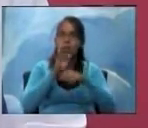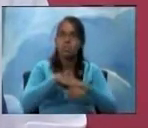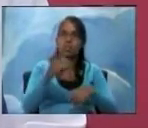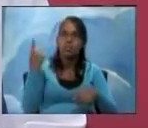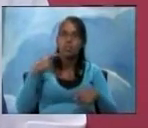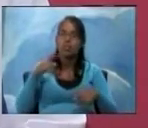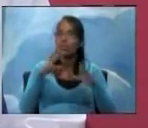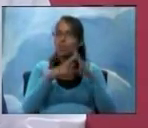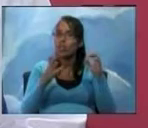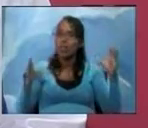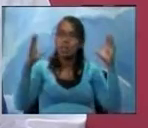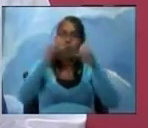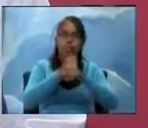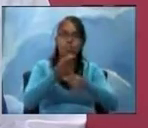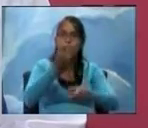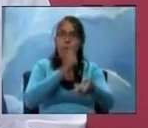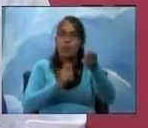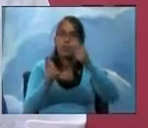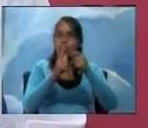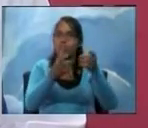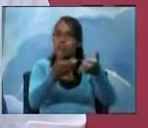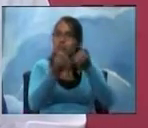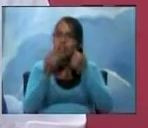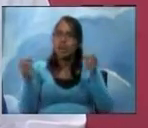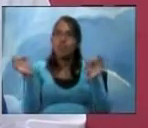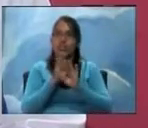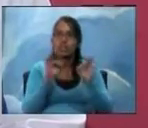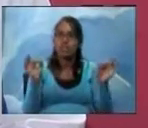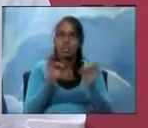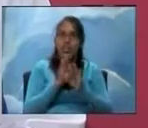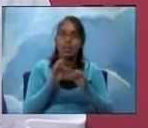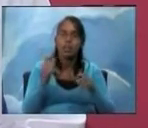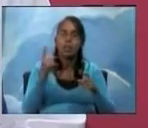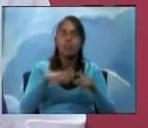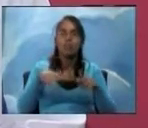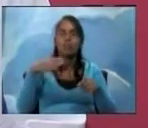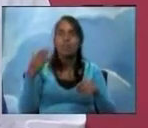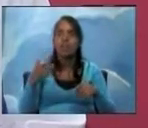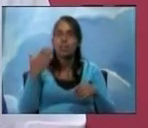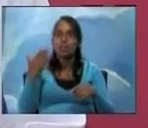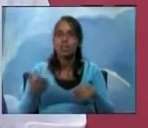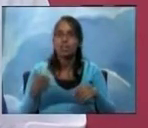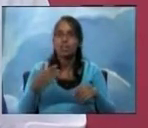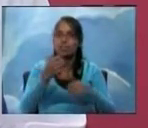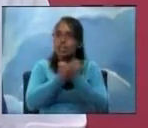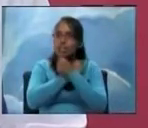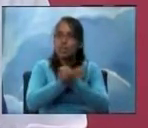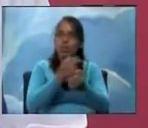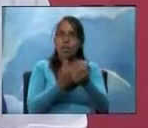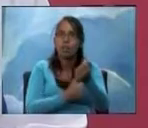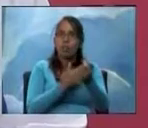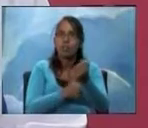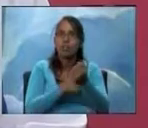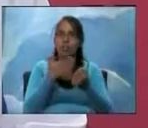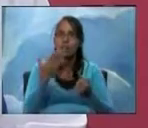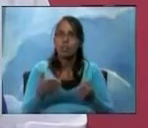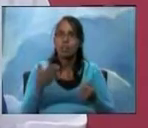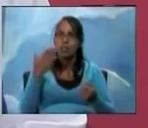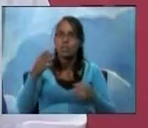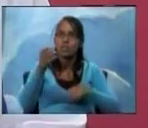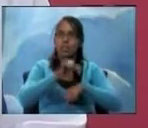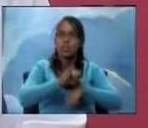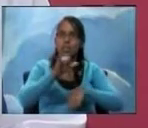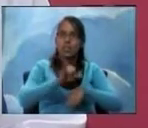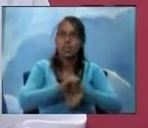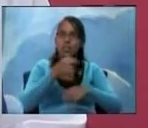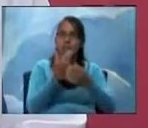noche pescando y no sacaron nada. Pero qué importante, queridos hermanos, y qué importante, iglesia